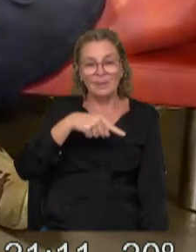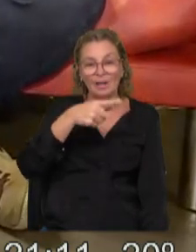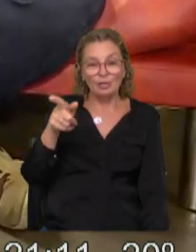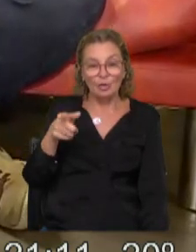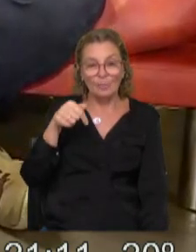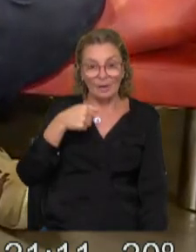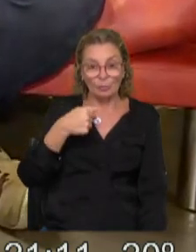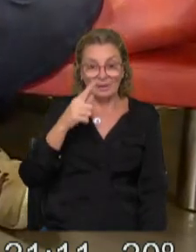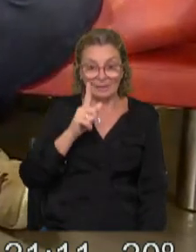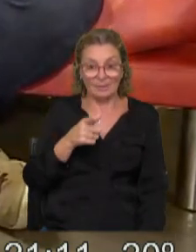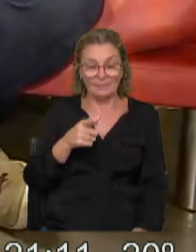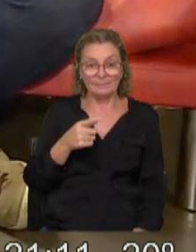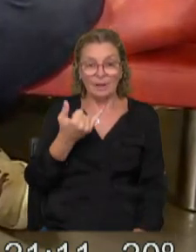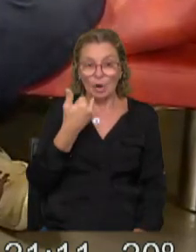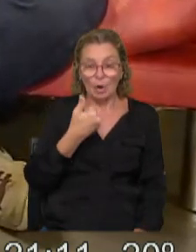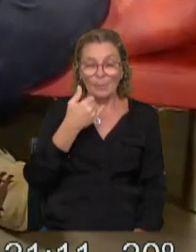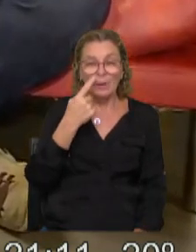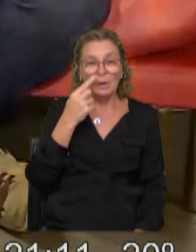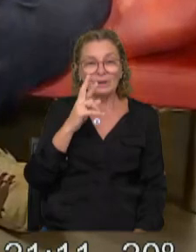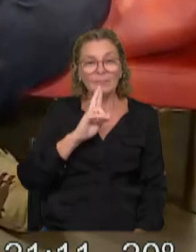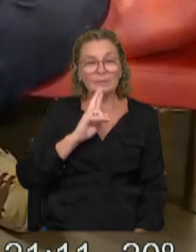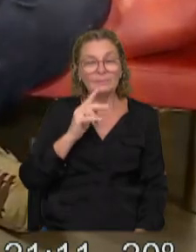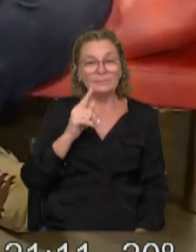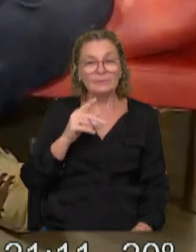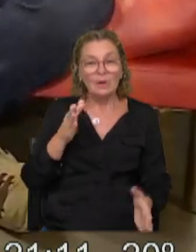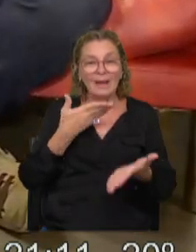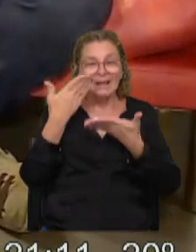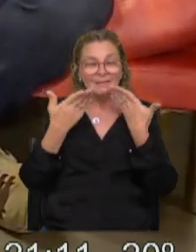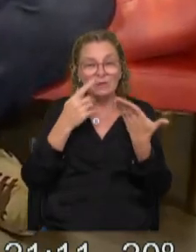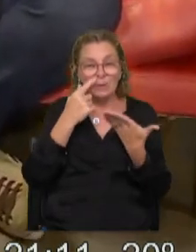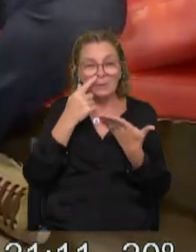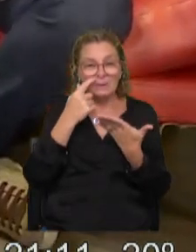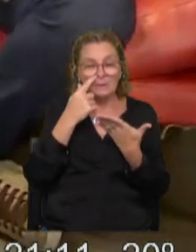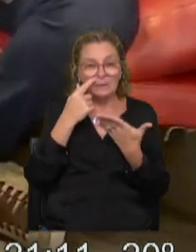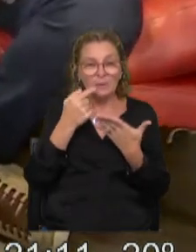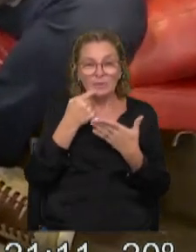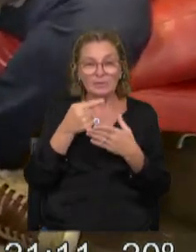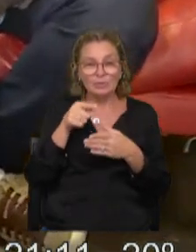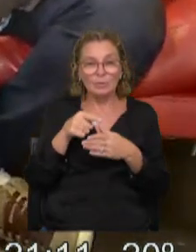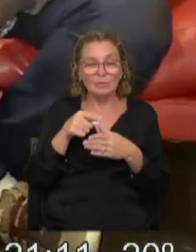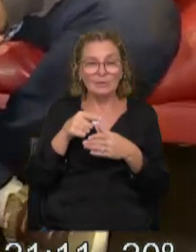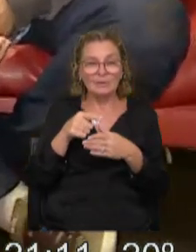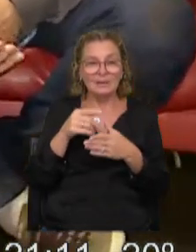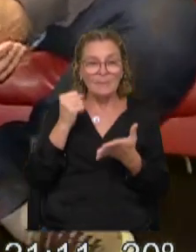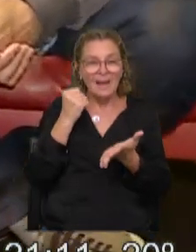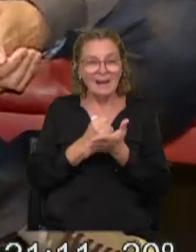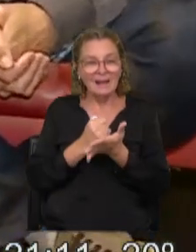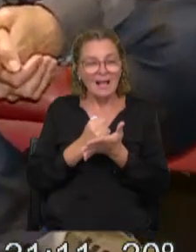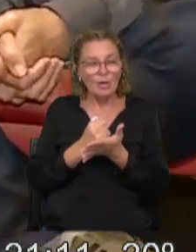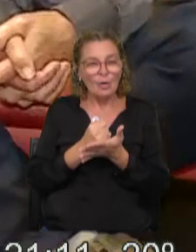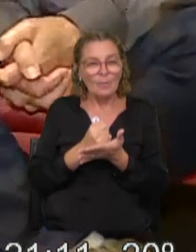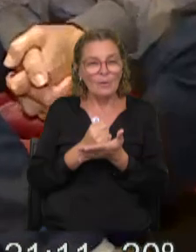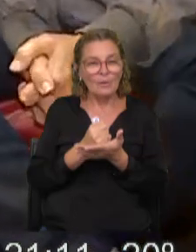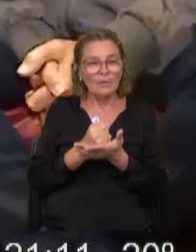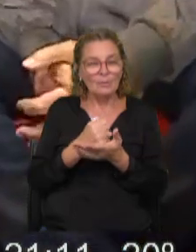público. A ver quién me contesta. Bueno, sí, son canciones como lo dices tú, canciones que han marcado